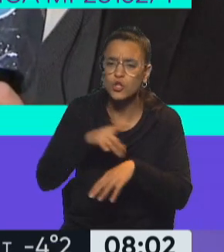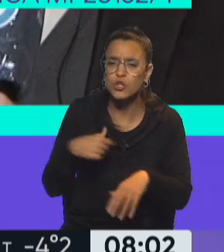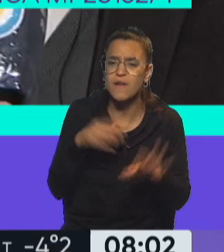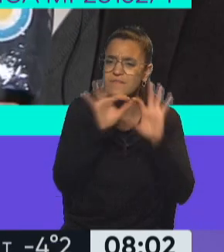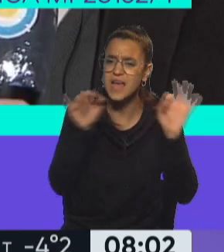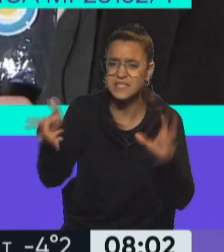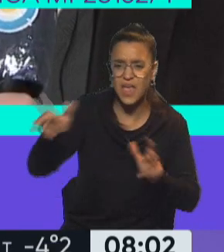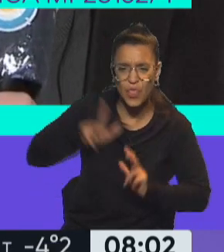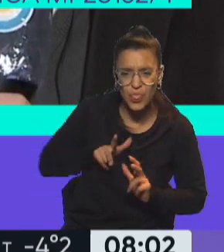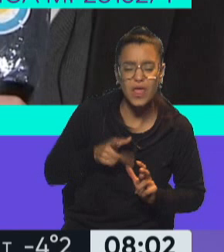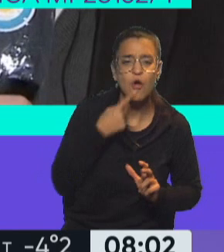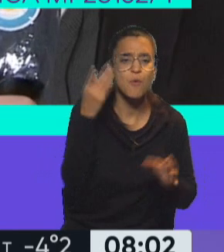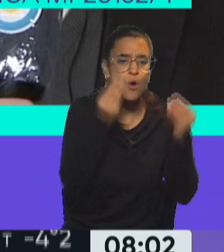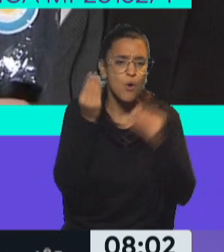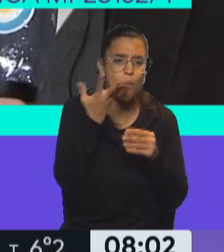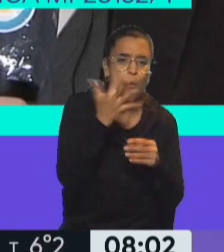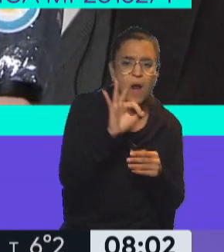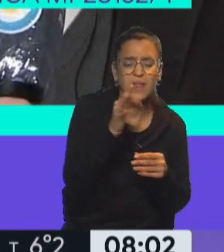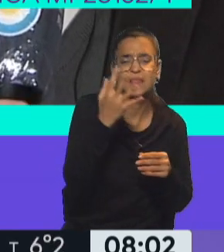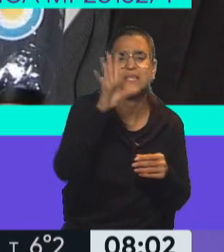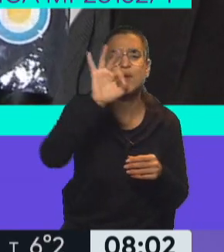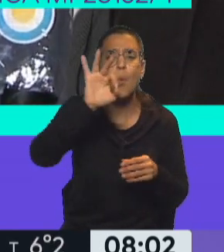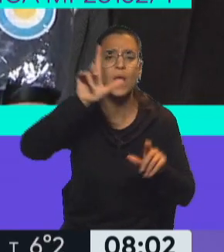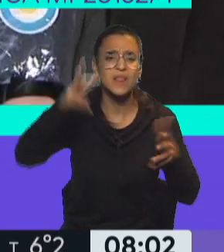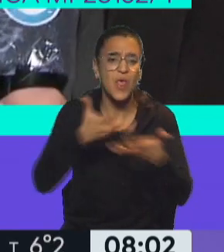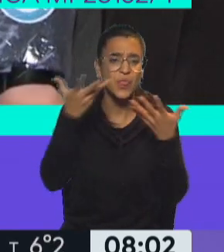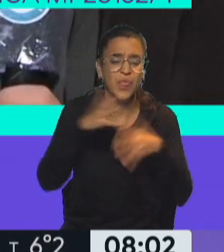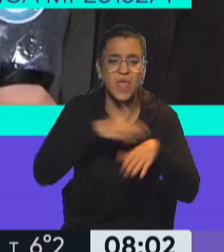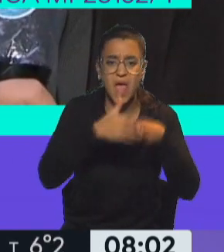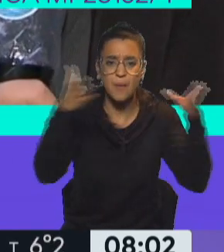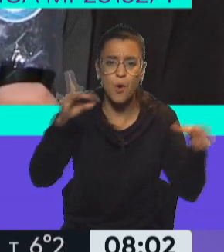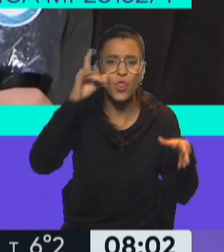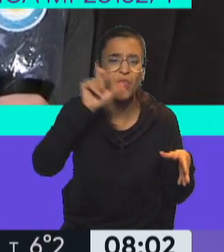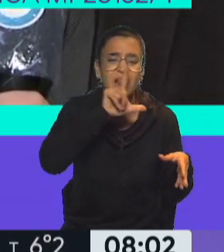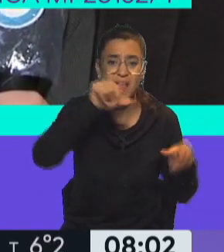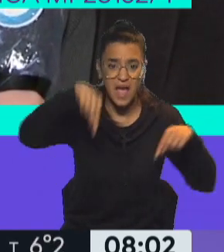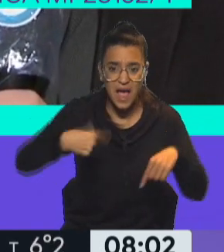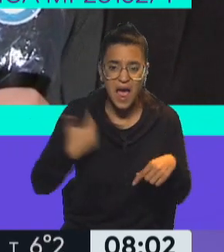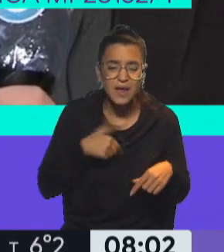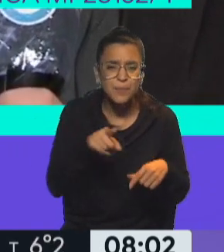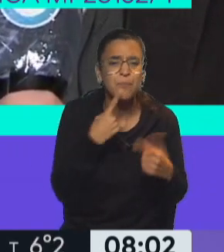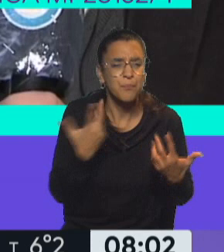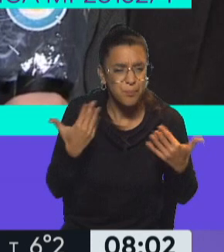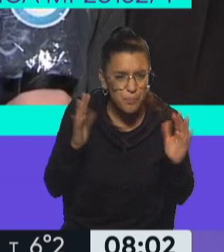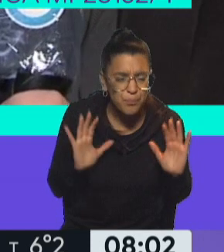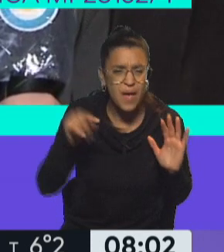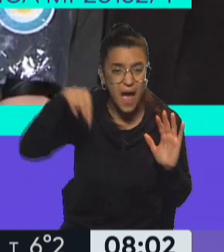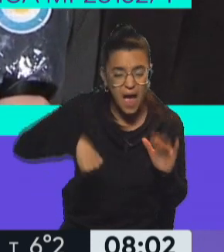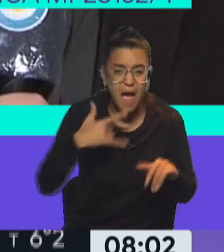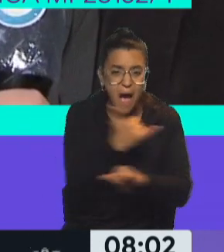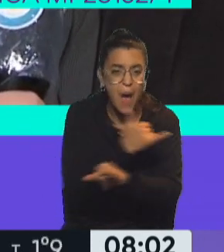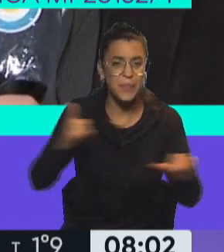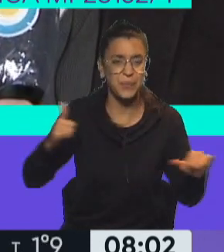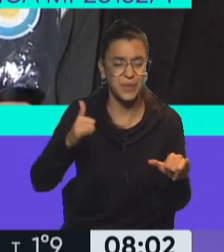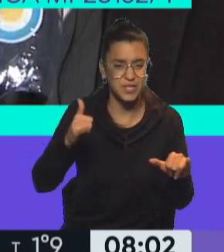que dijo: la preocupación en 40 o 50 días por la variante Delta aquí en la Argentina. ¿Se debería entonces